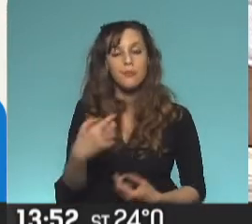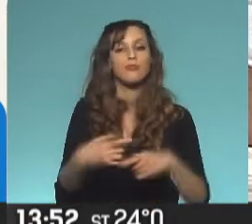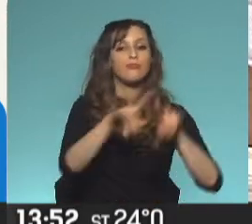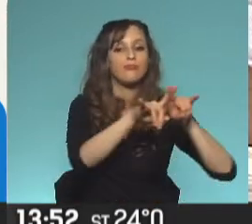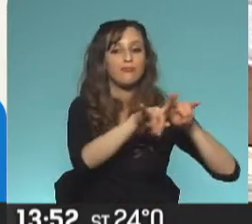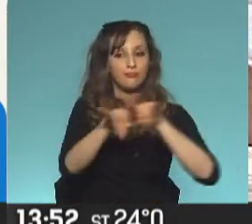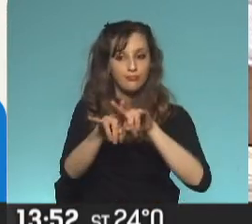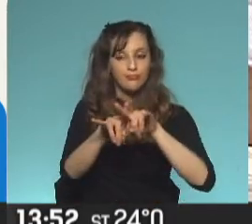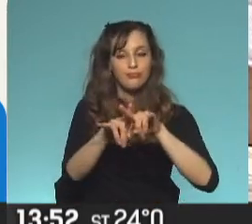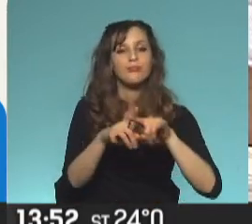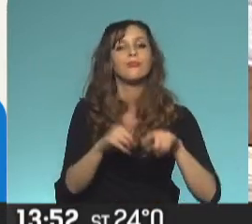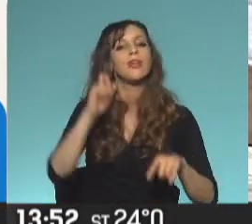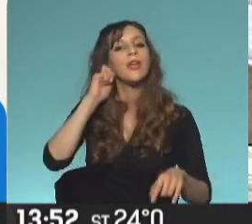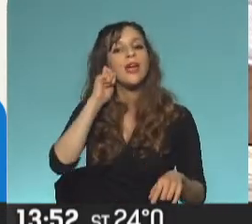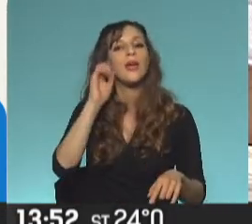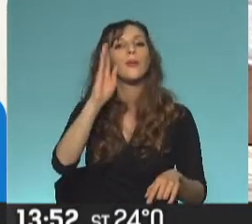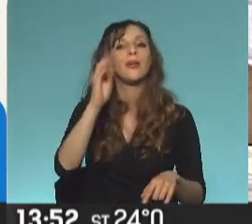la página web